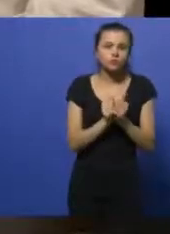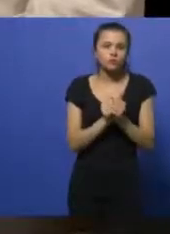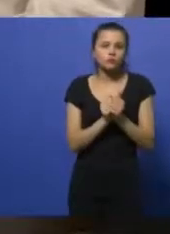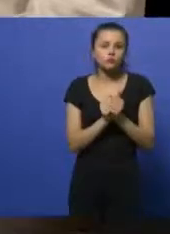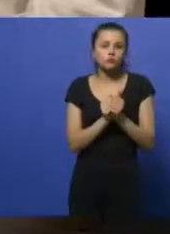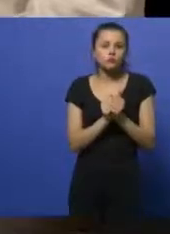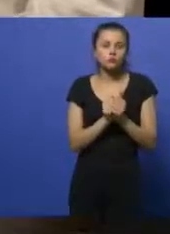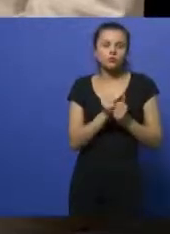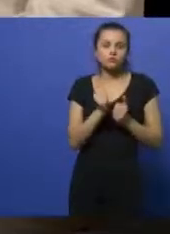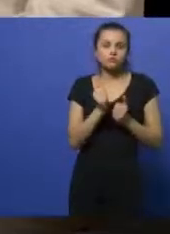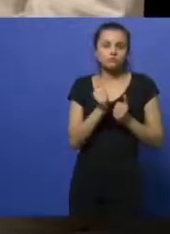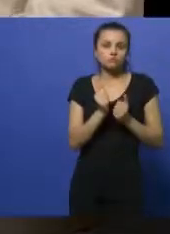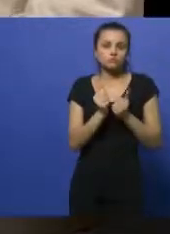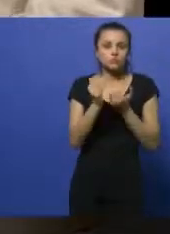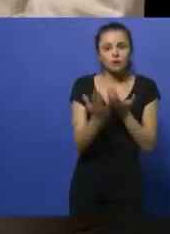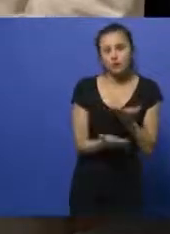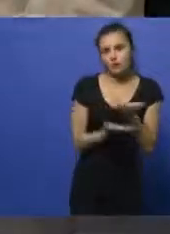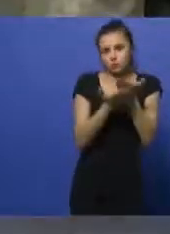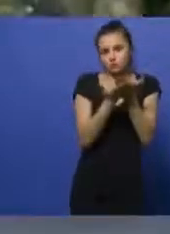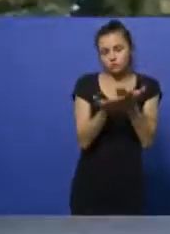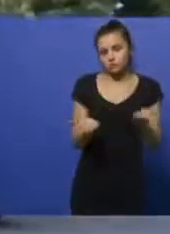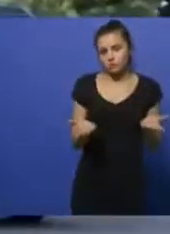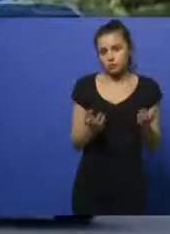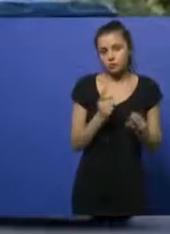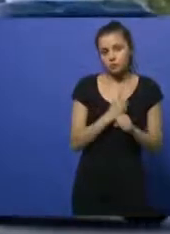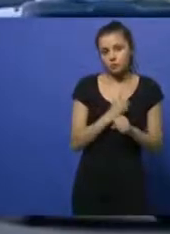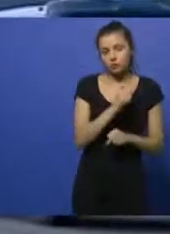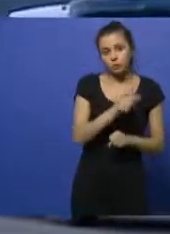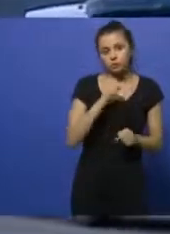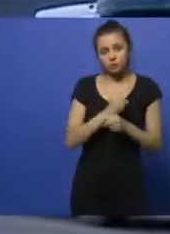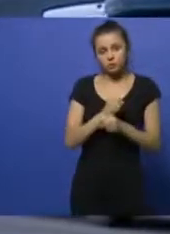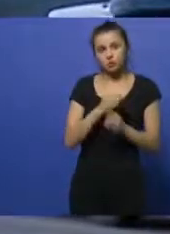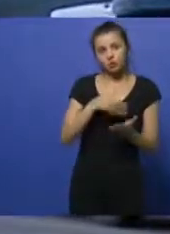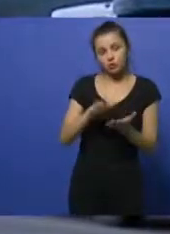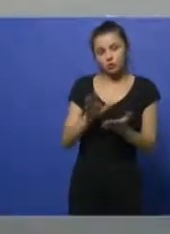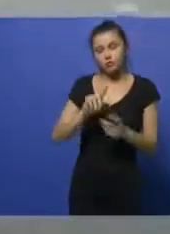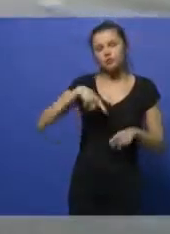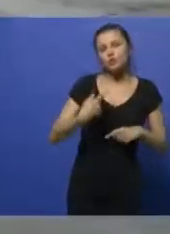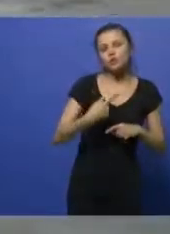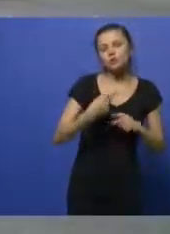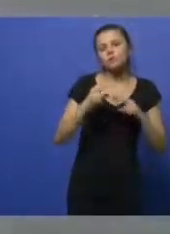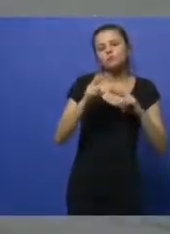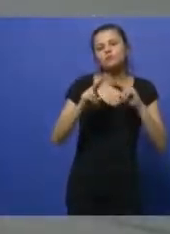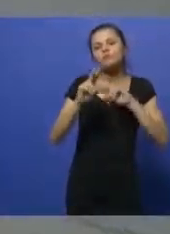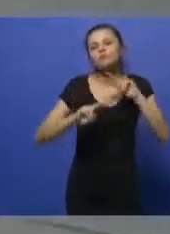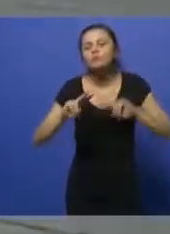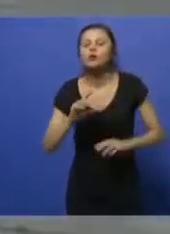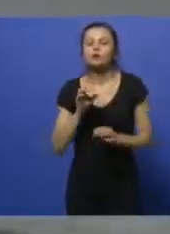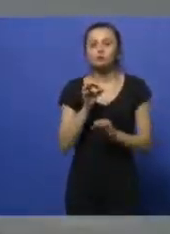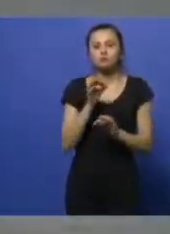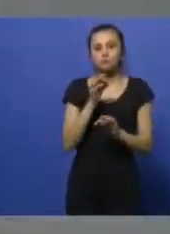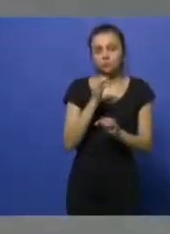dicen ellos, pero primero se despide trabajadores y después se busca trabajo. Sí. Si hubiera acá